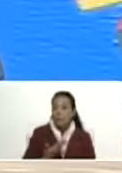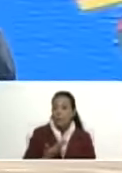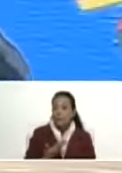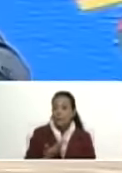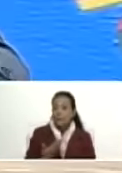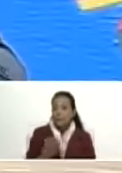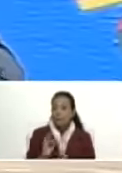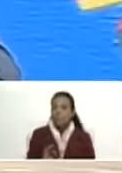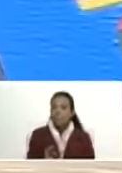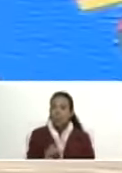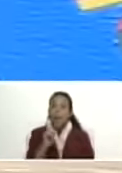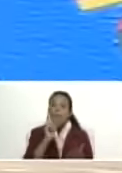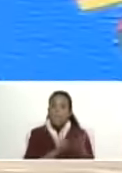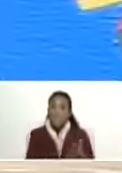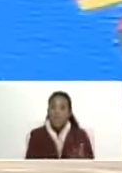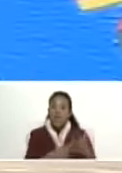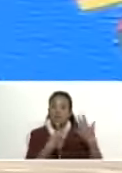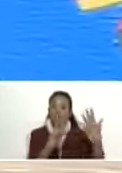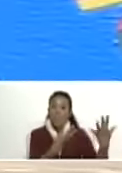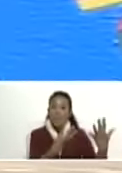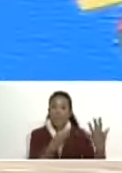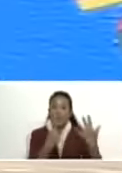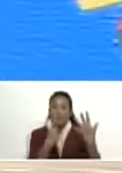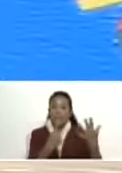en serio, 1962,